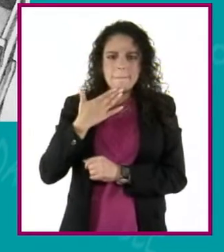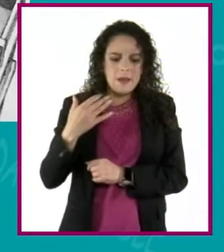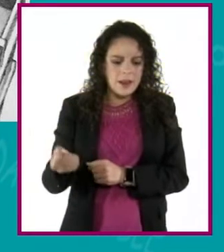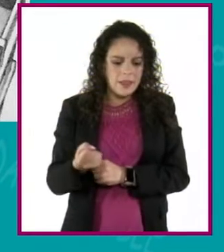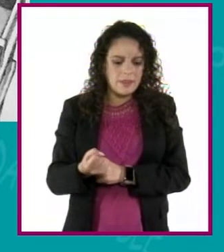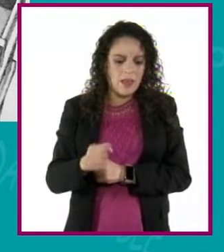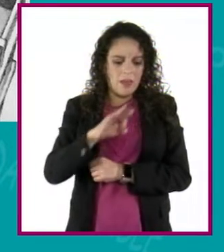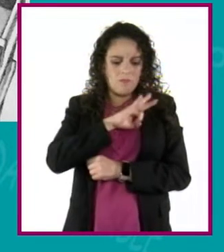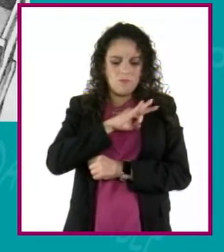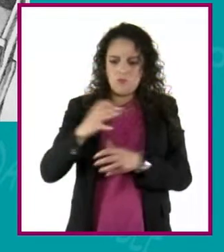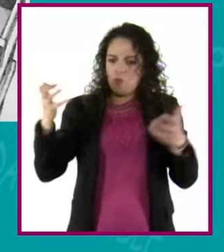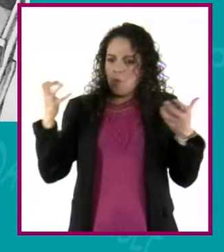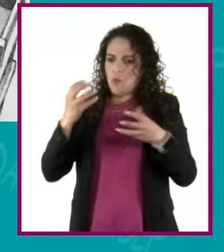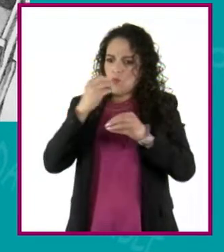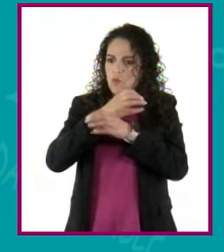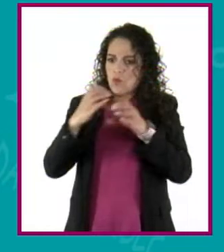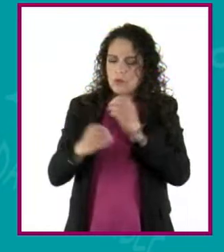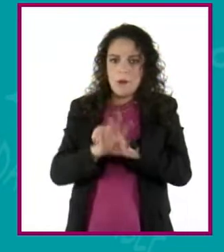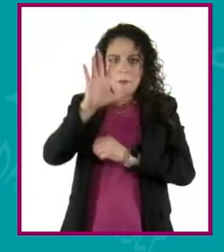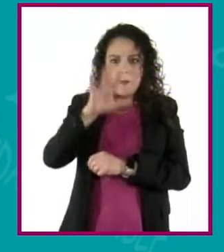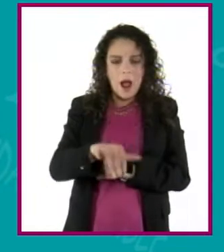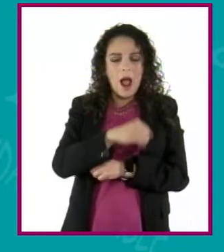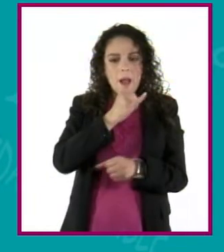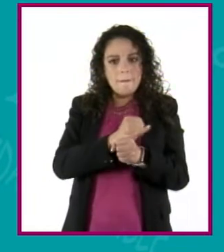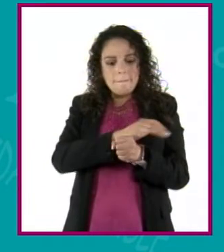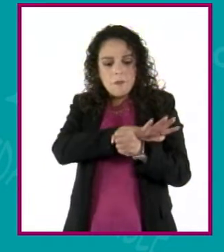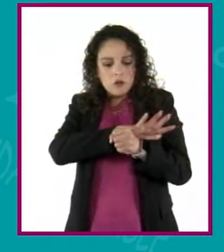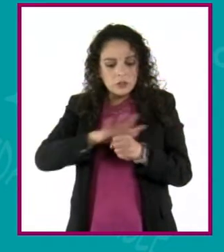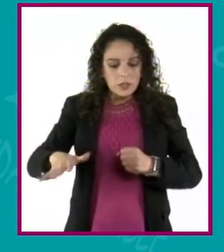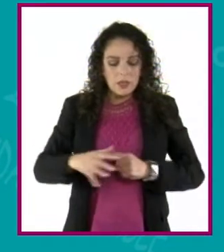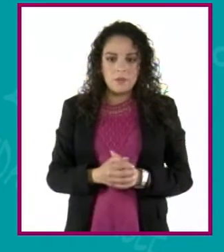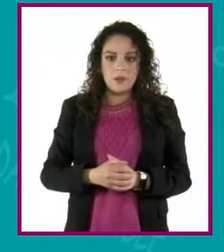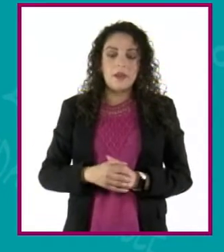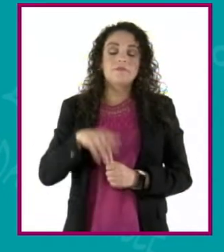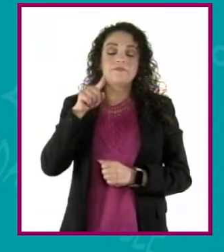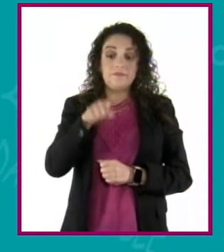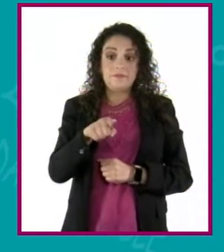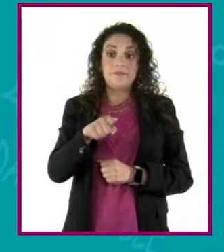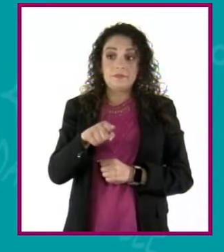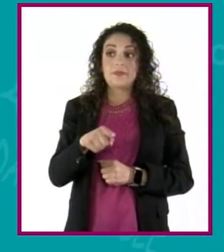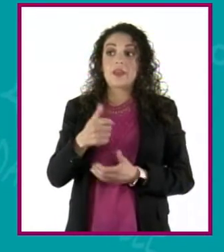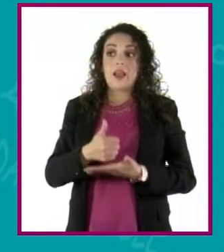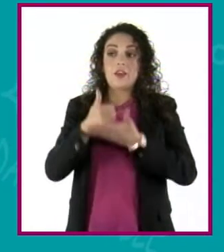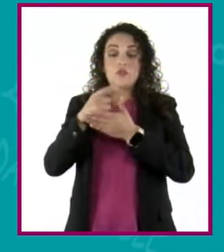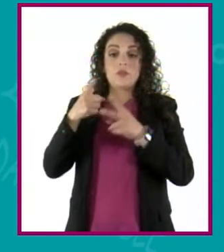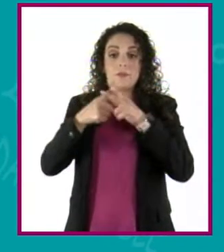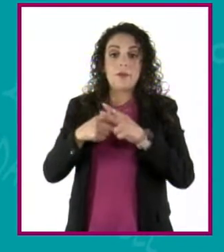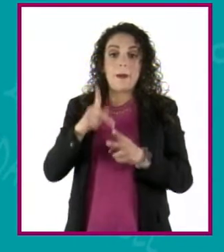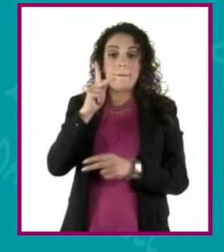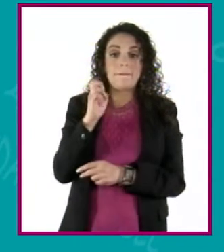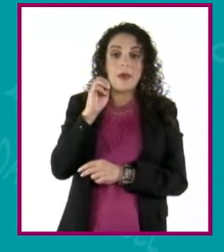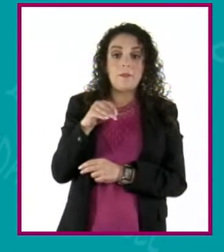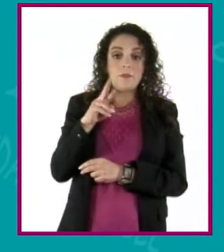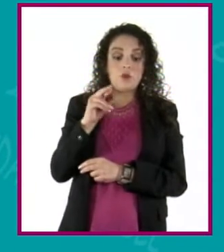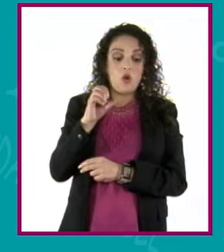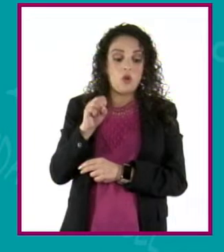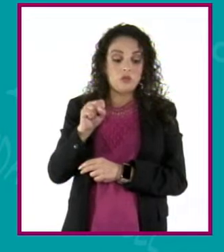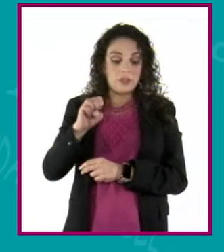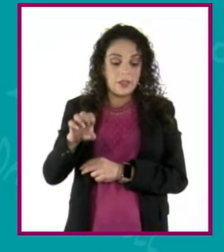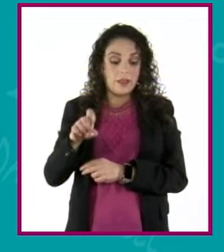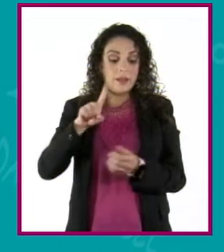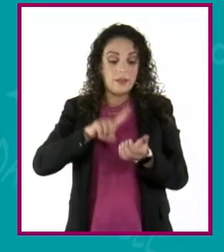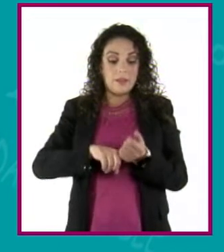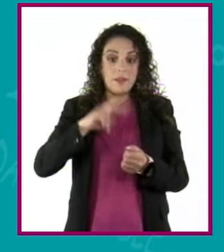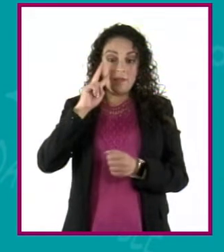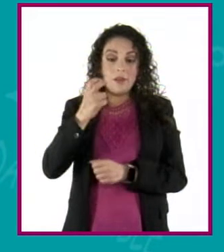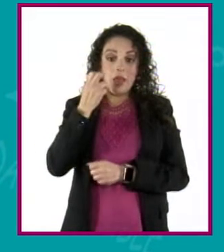crear mundos imposibles. Él inspiró el trabajo del matemático Penrose, que describió las teselaciones que llevan su nombre y que a